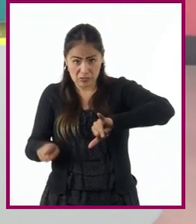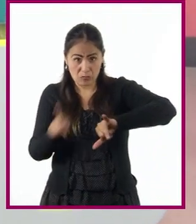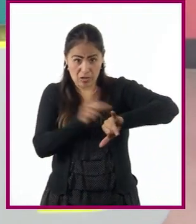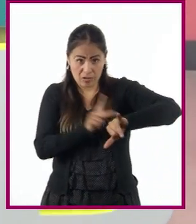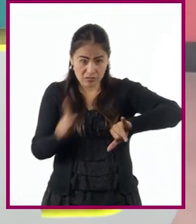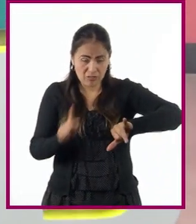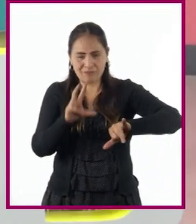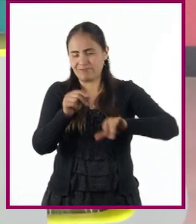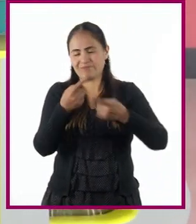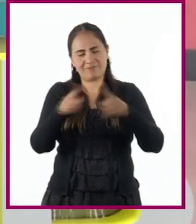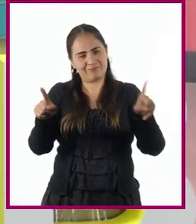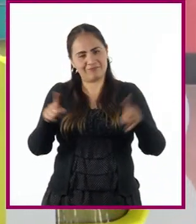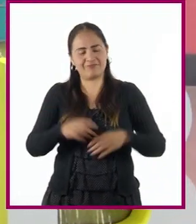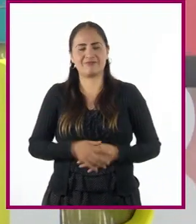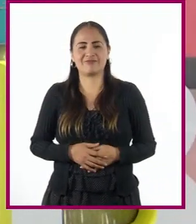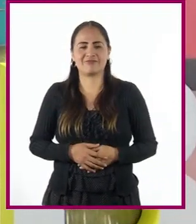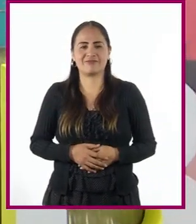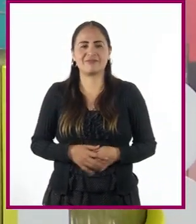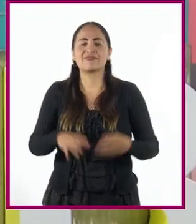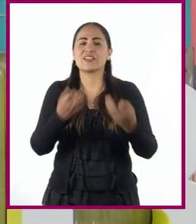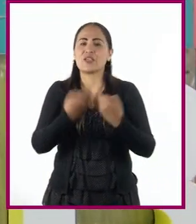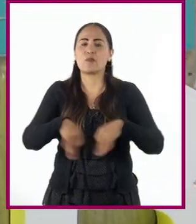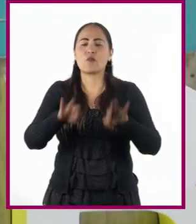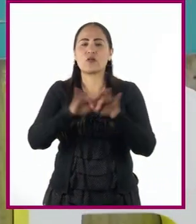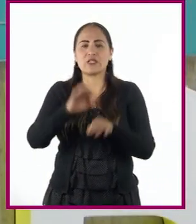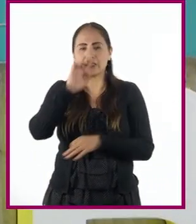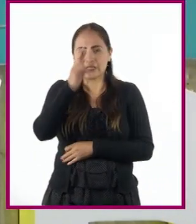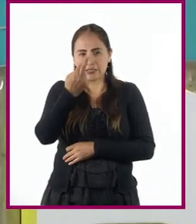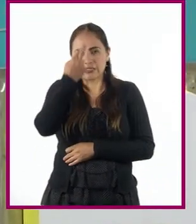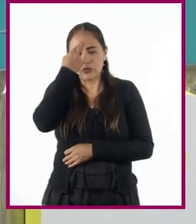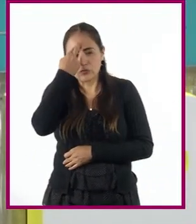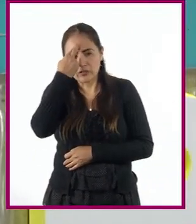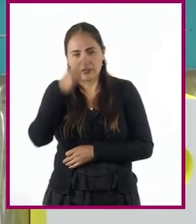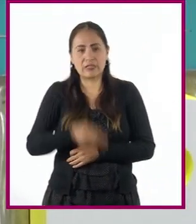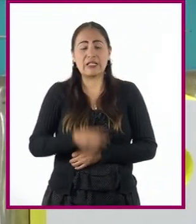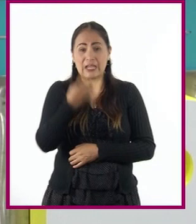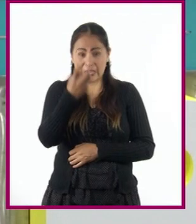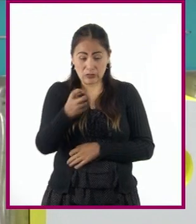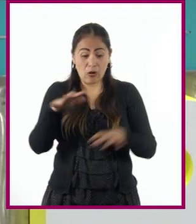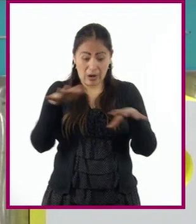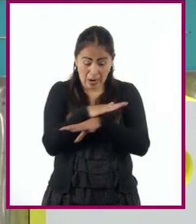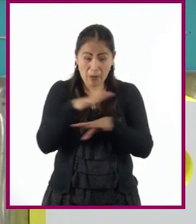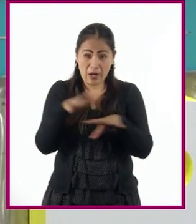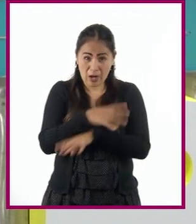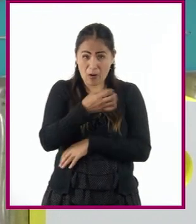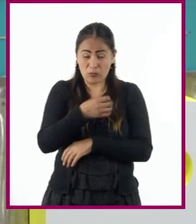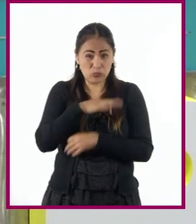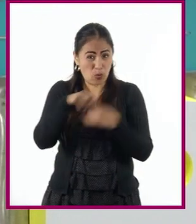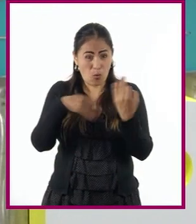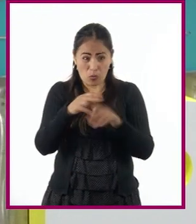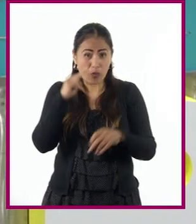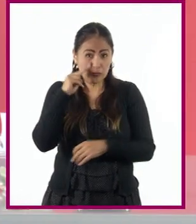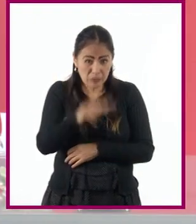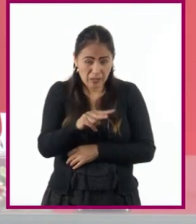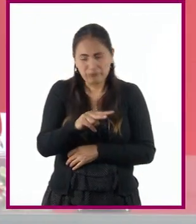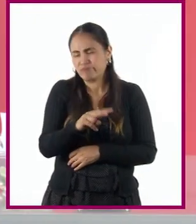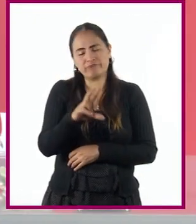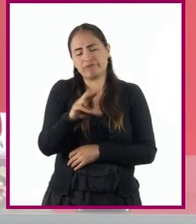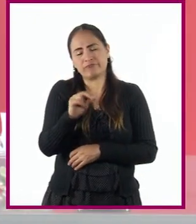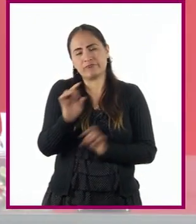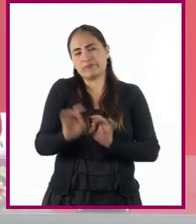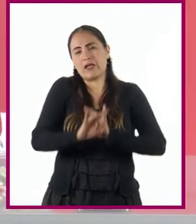reactivos. Es importante que recuerden que no siempre se manifiestan estos cambios perceptibles cuando ocurre una